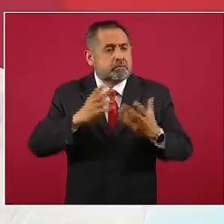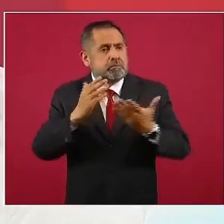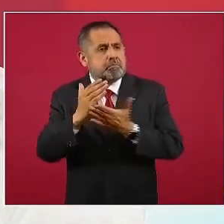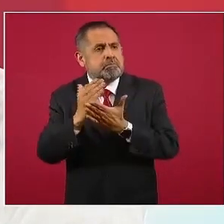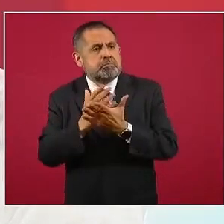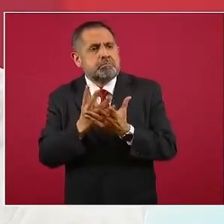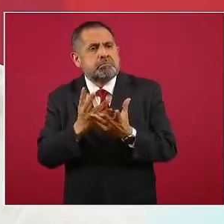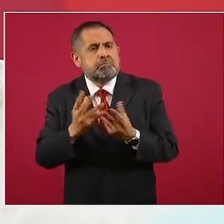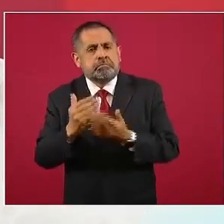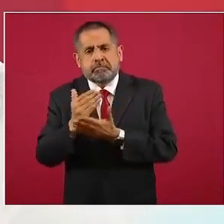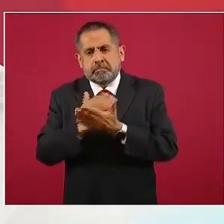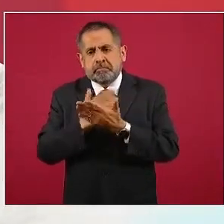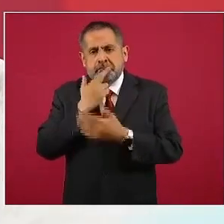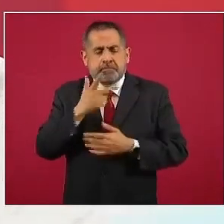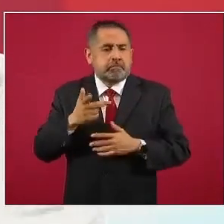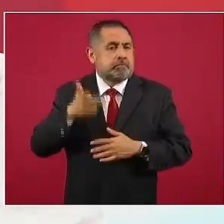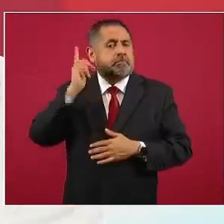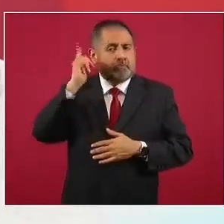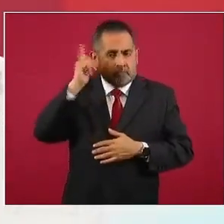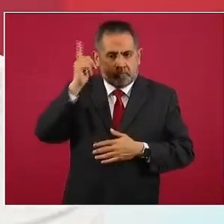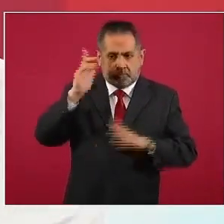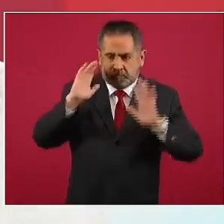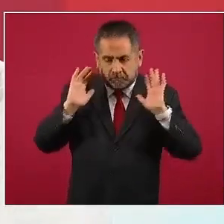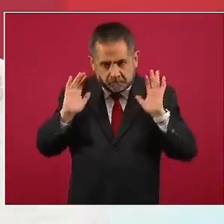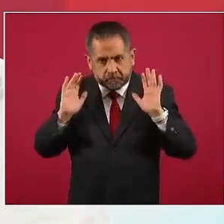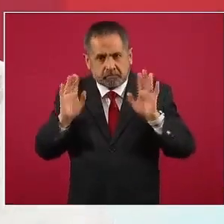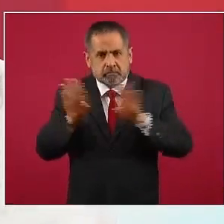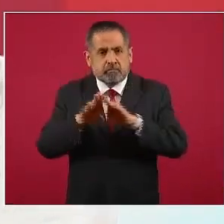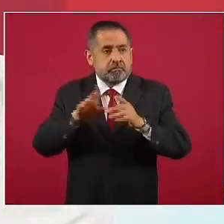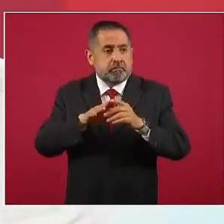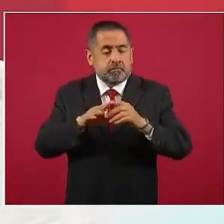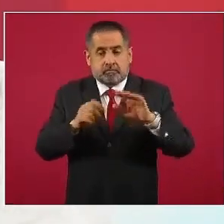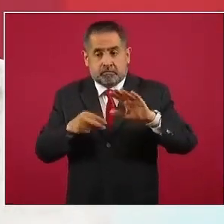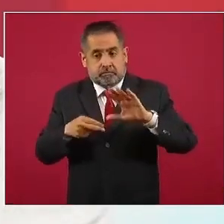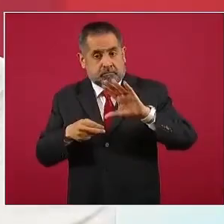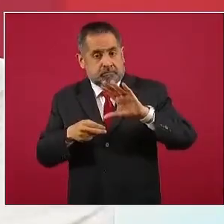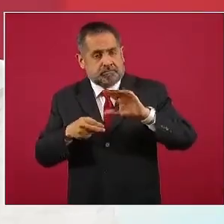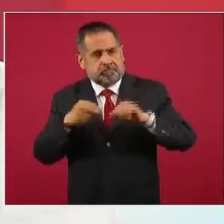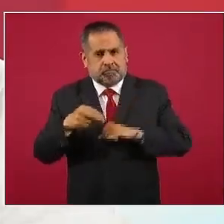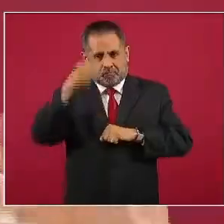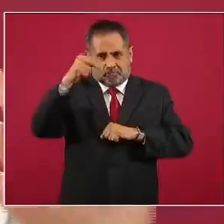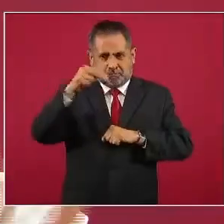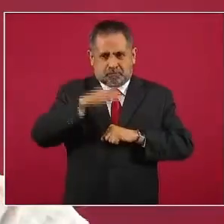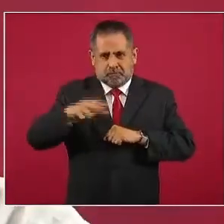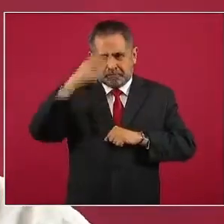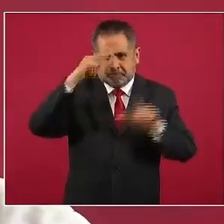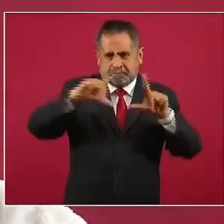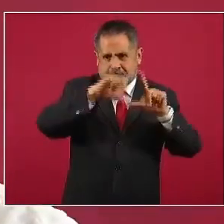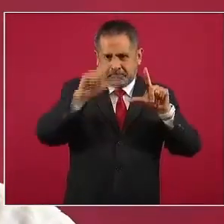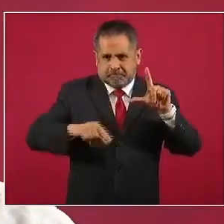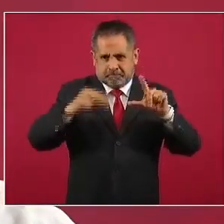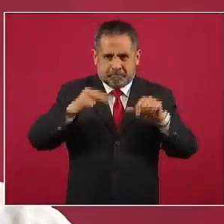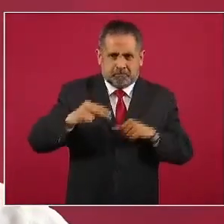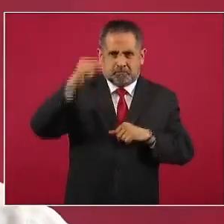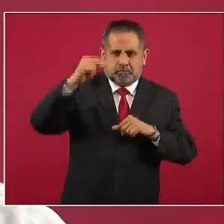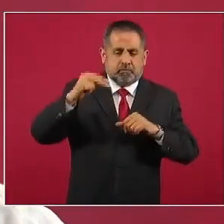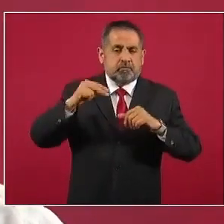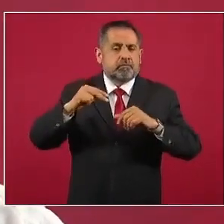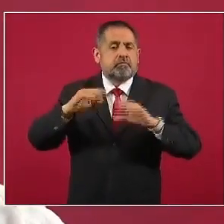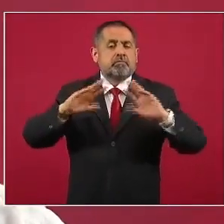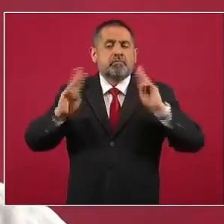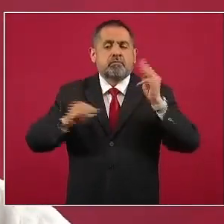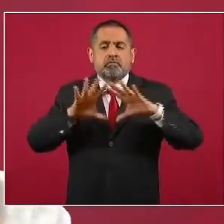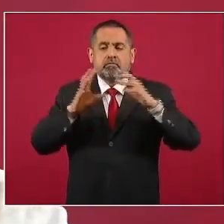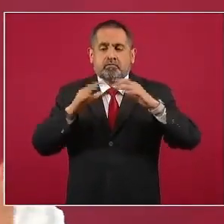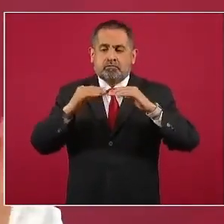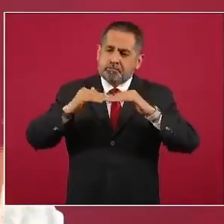reducido, y esperamos que, aunque todo el hemisferio norte, es decir, todo México y todas las naciones que estamos en el